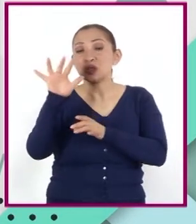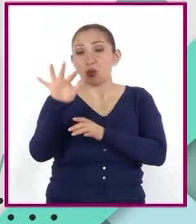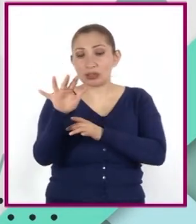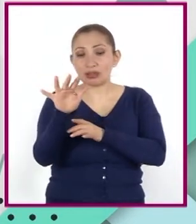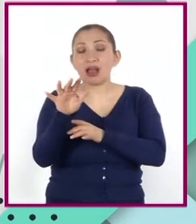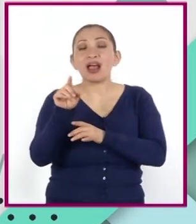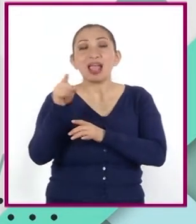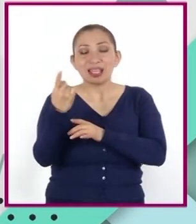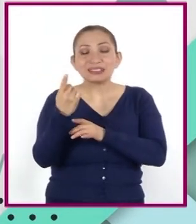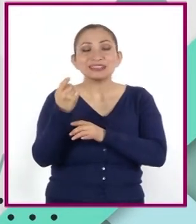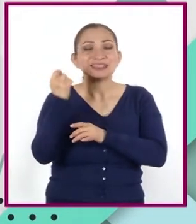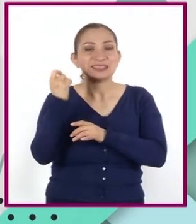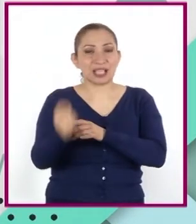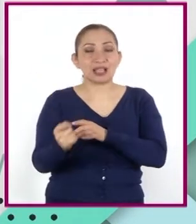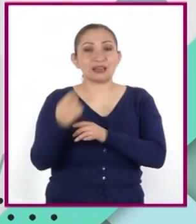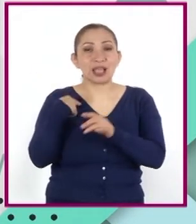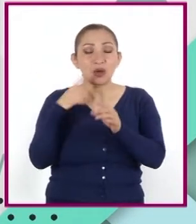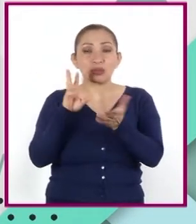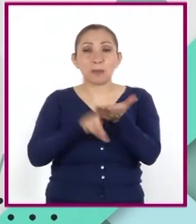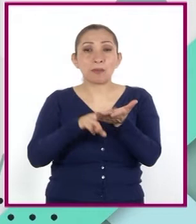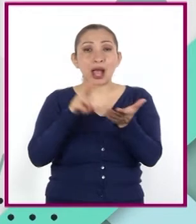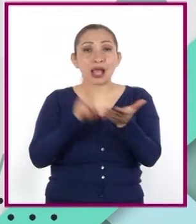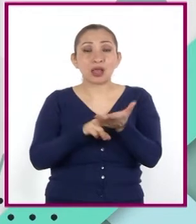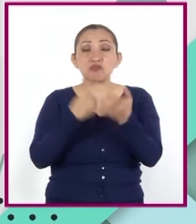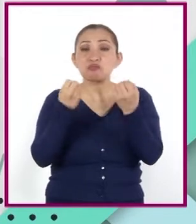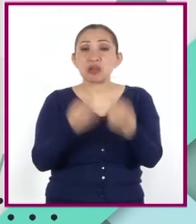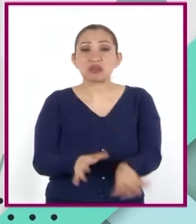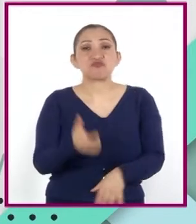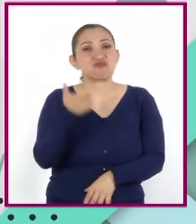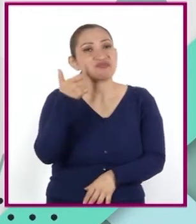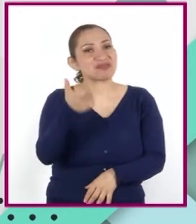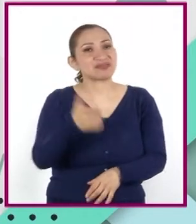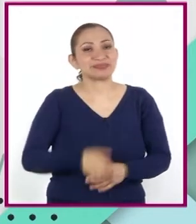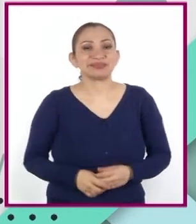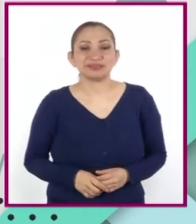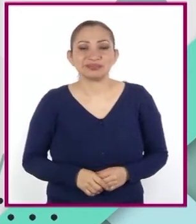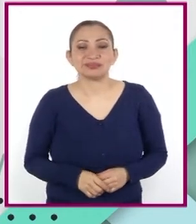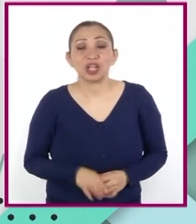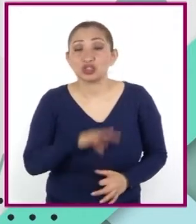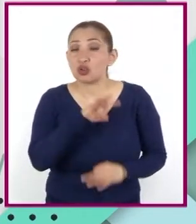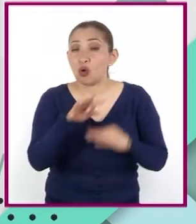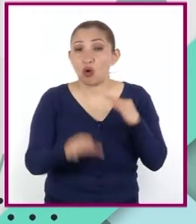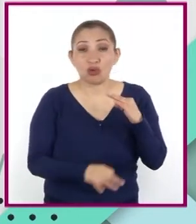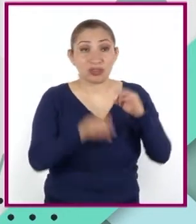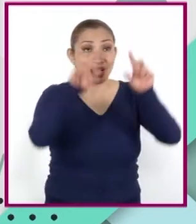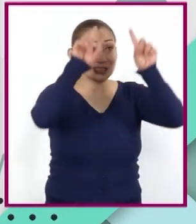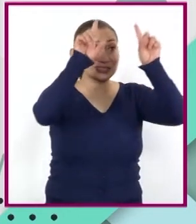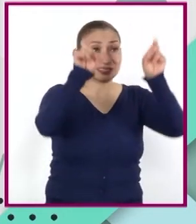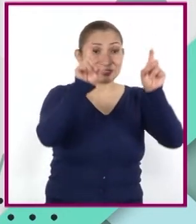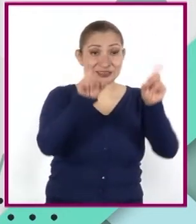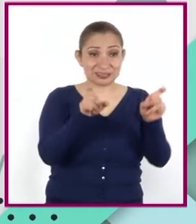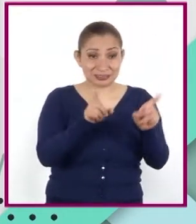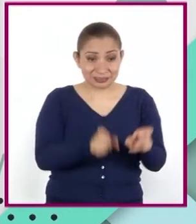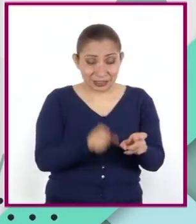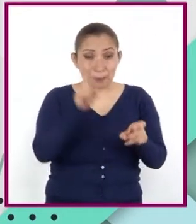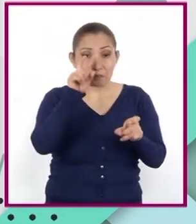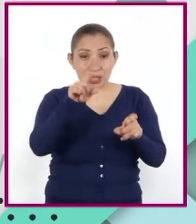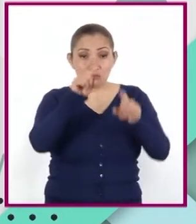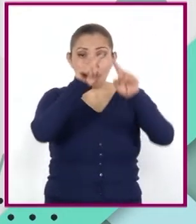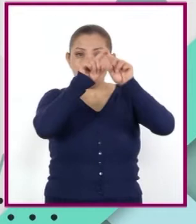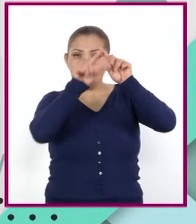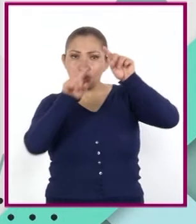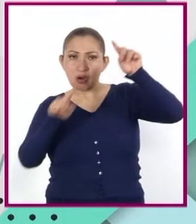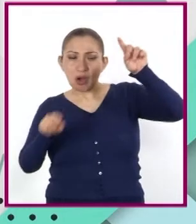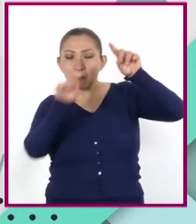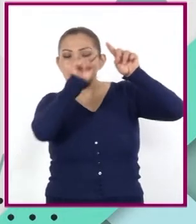17,2250 que representa el punto de valor de desperdicio del vehículo. Todas las coordenadas antes mencionadas están sobre la recta